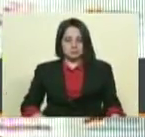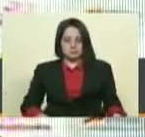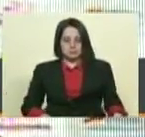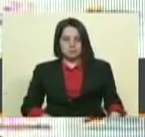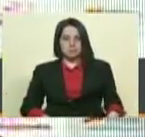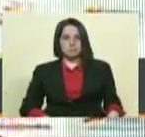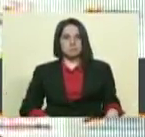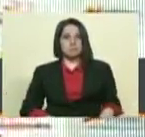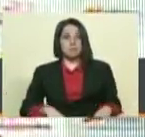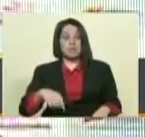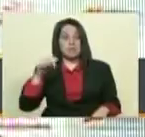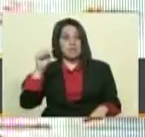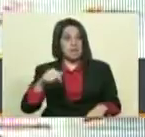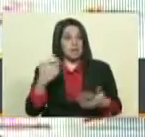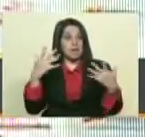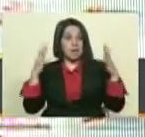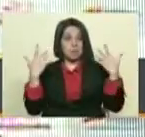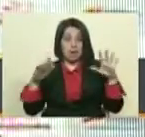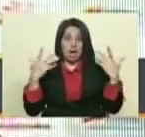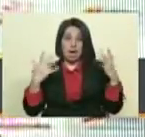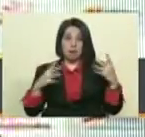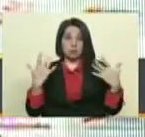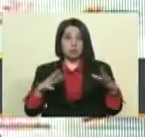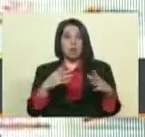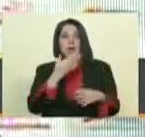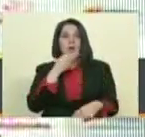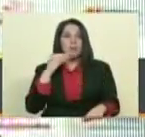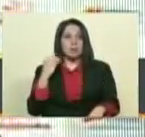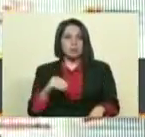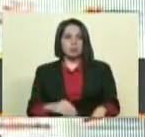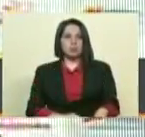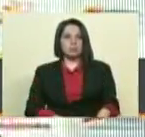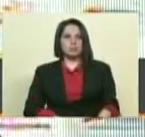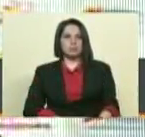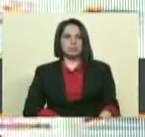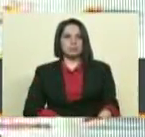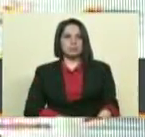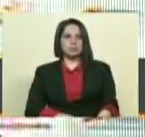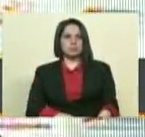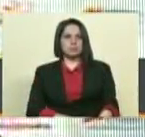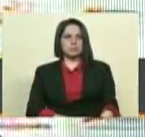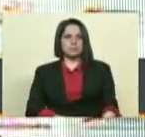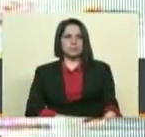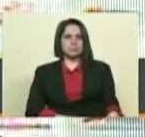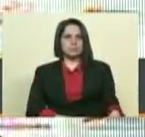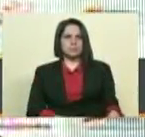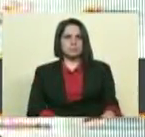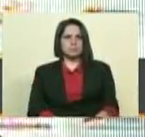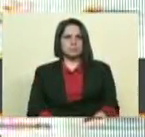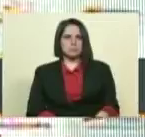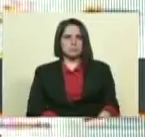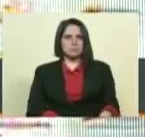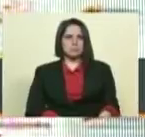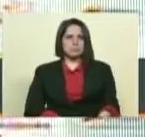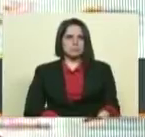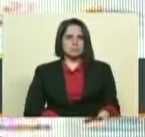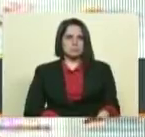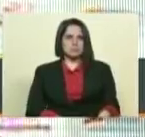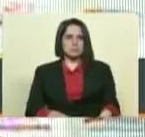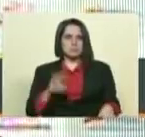Bueno, desde aquí lo que tenemos que darle un aplauso a la juventud. Ahí está esa juventud, miren, Héctor Rodríguez, gobernador de Miranda,